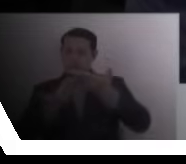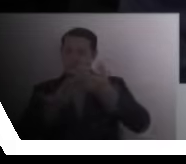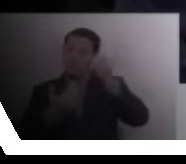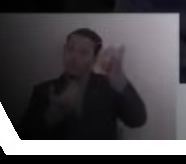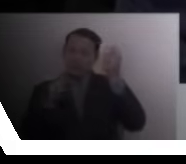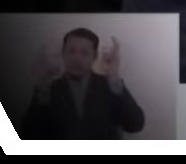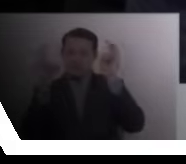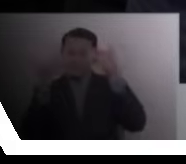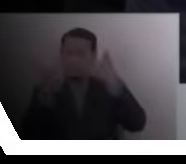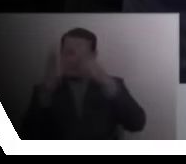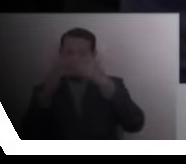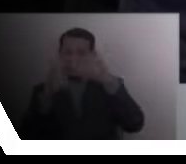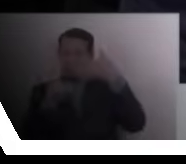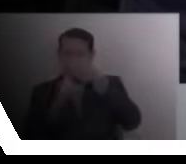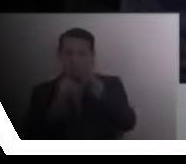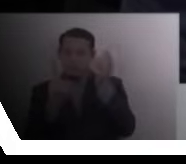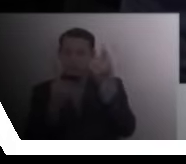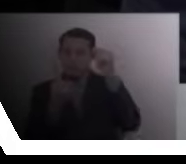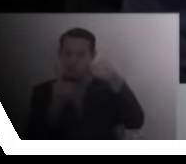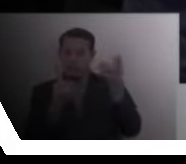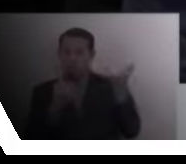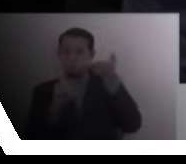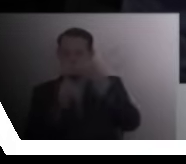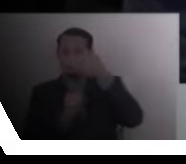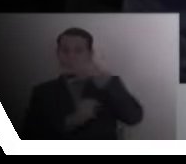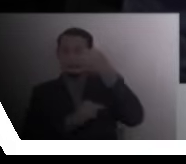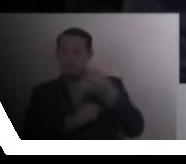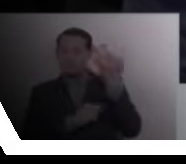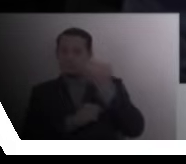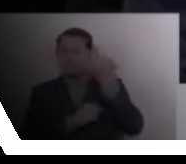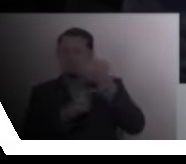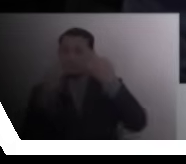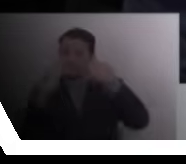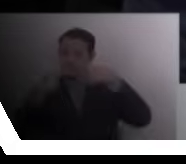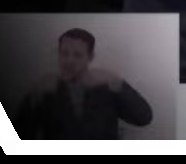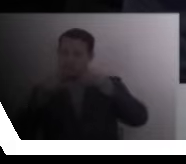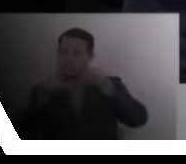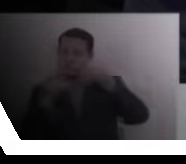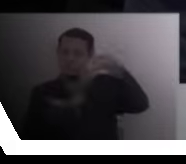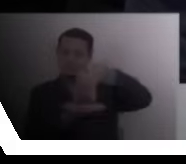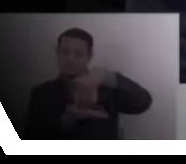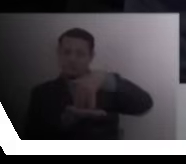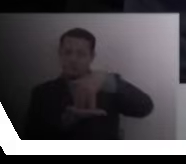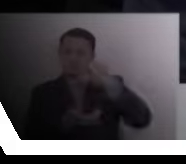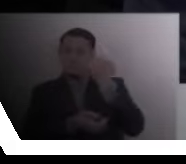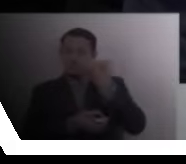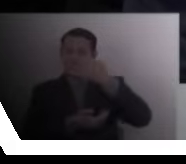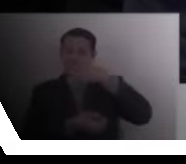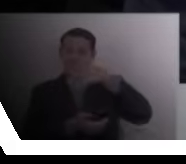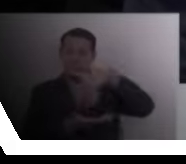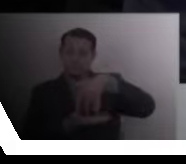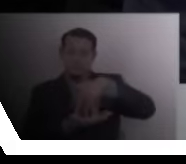otros temas hoy están destinados a donde verdaderamente debieron ir siempre que es a las necesidades de